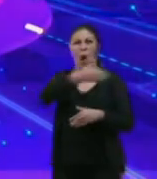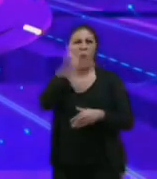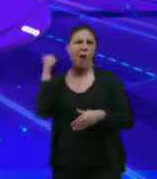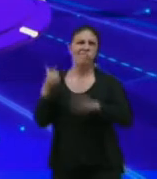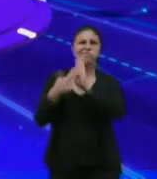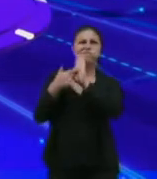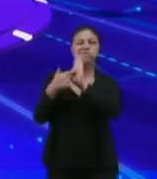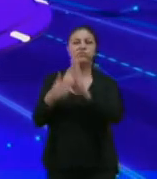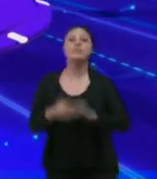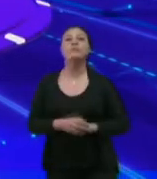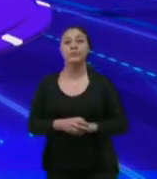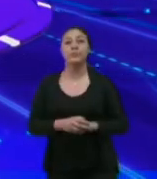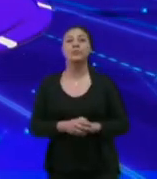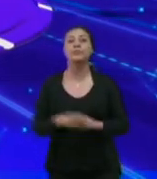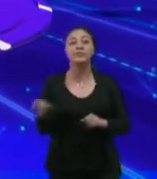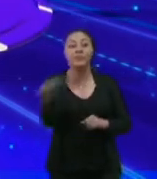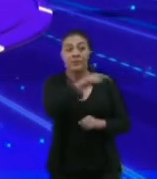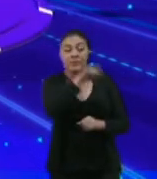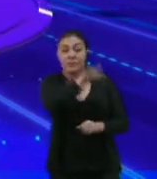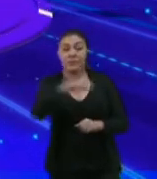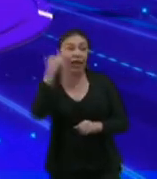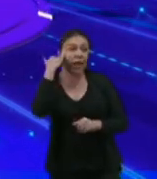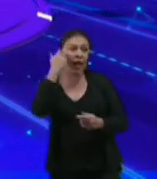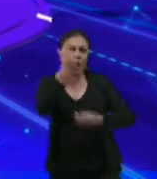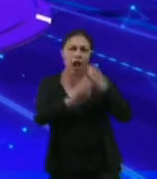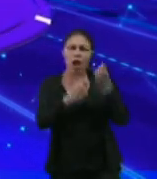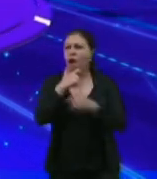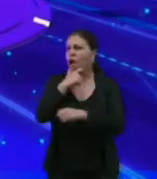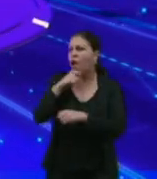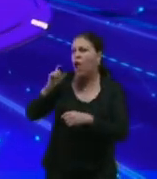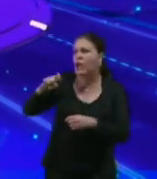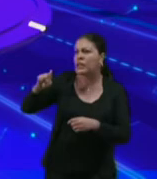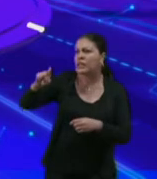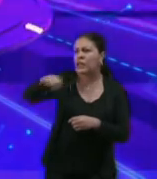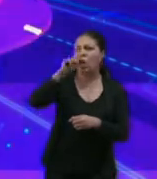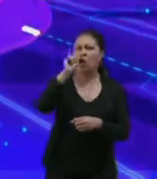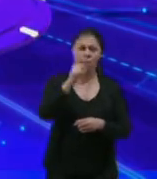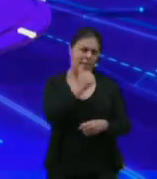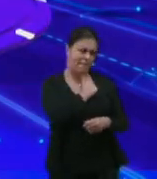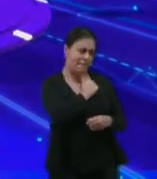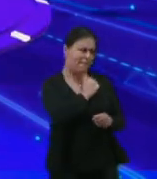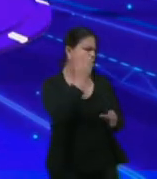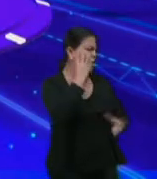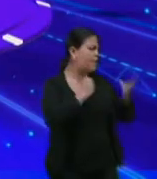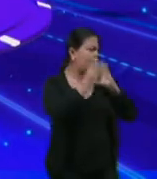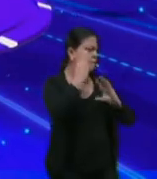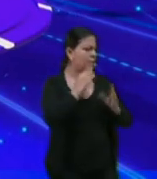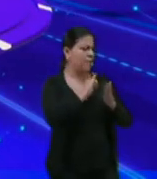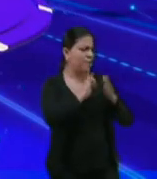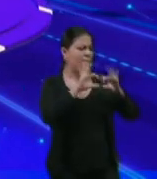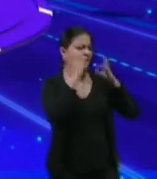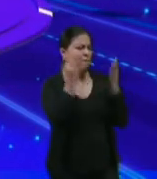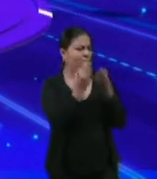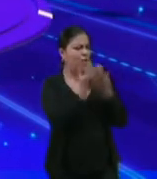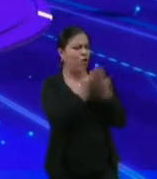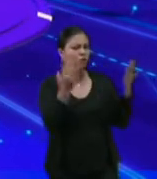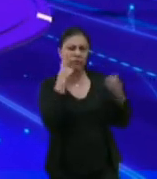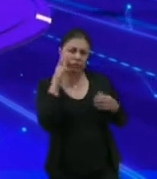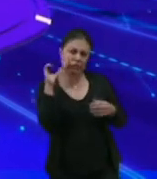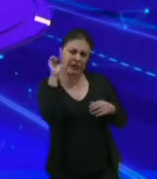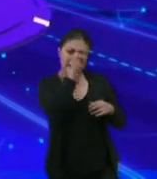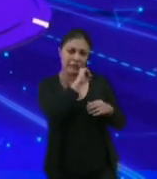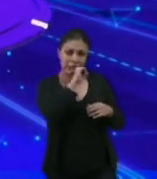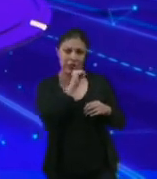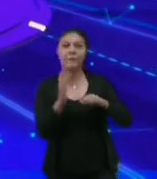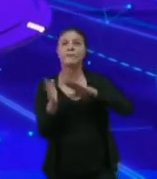emprendedores reconocen necesidades en el mercado gracias a sus experiencias de vida personal o con sus familias el siguiente paso es